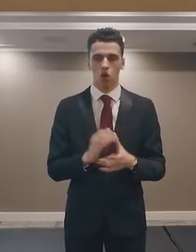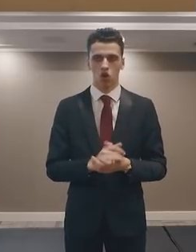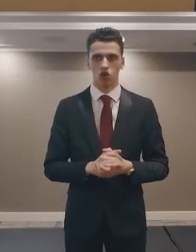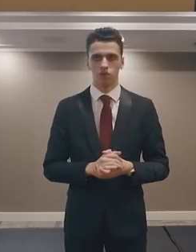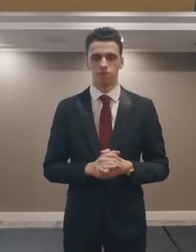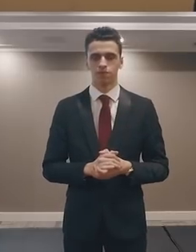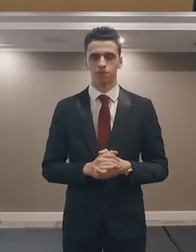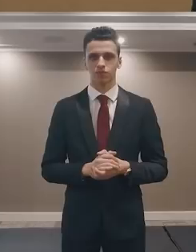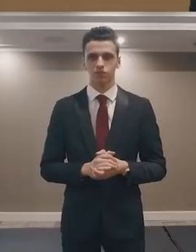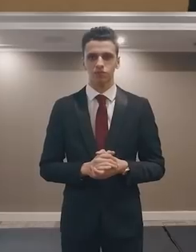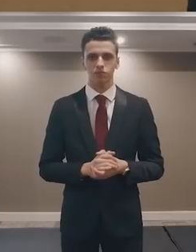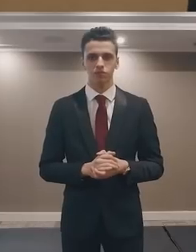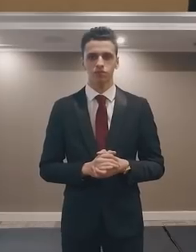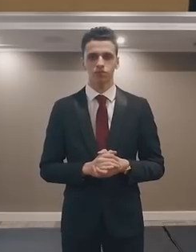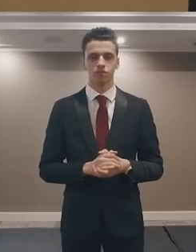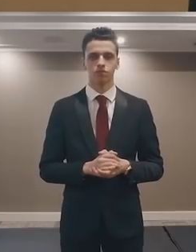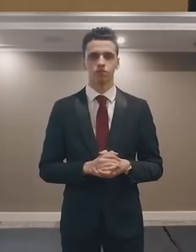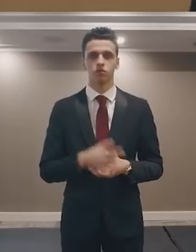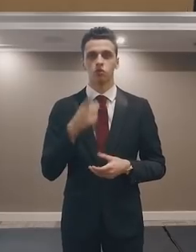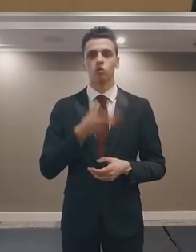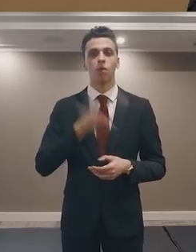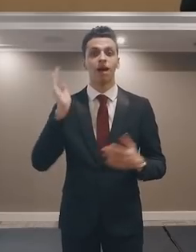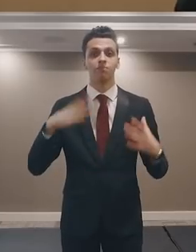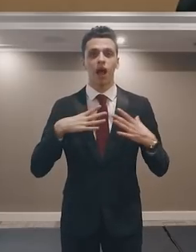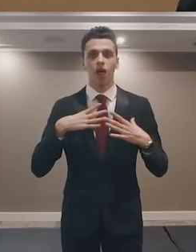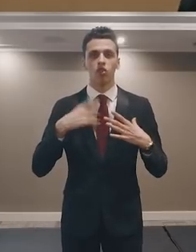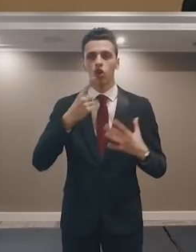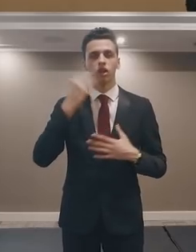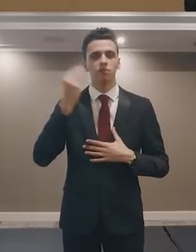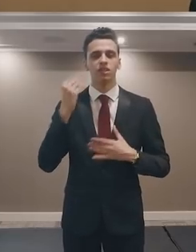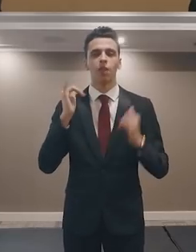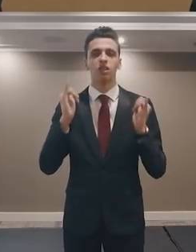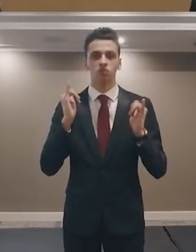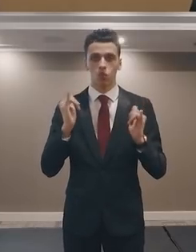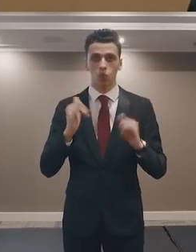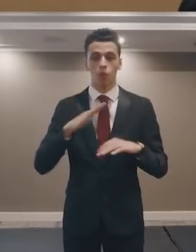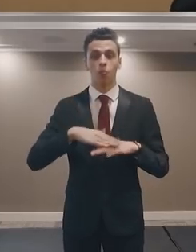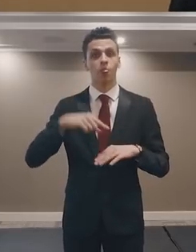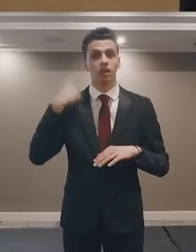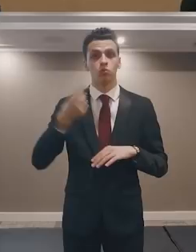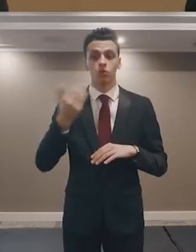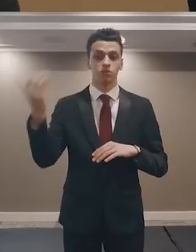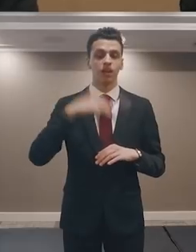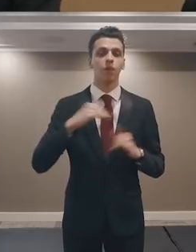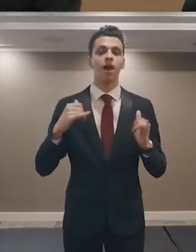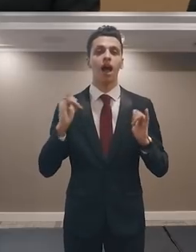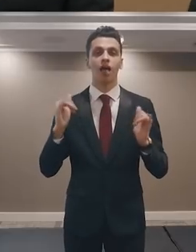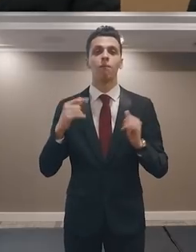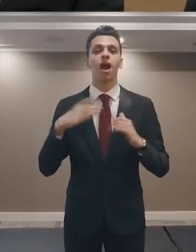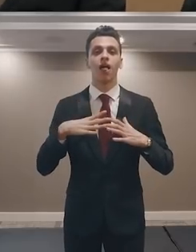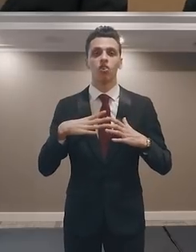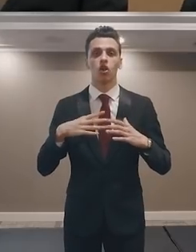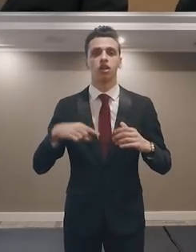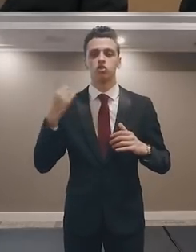estás de vacaciones estás de crucero y ahora tienes pagadas eso amigos no tiene precio porque muchas veces cuando la familia se van de vacaciones qué pasa que te